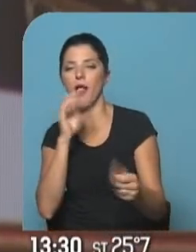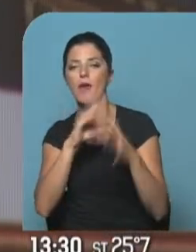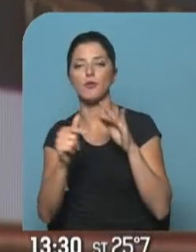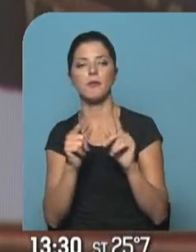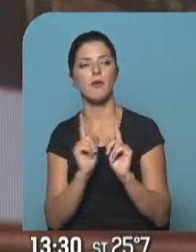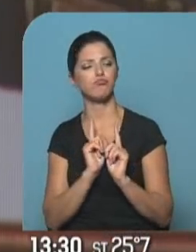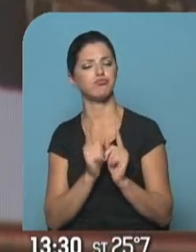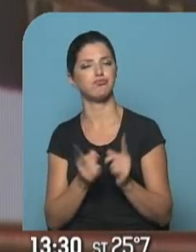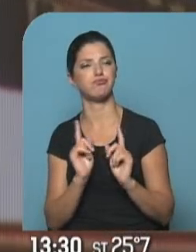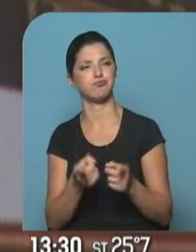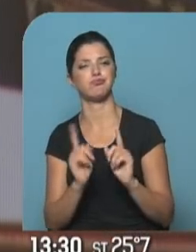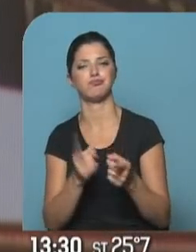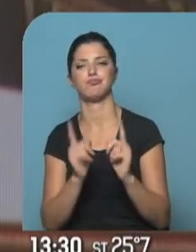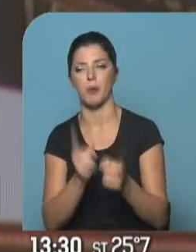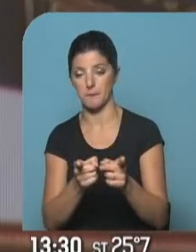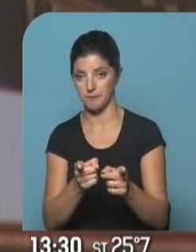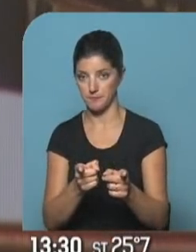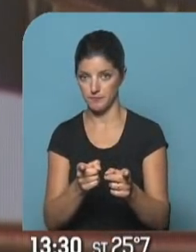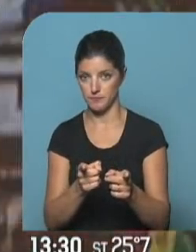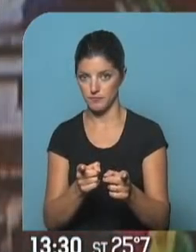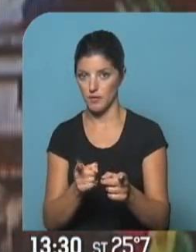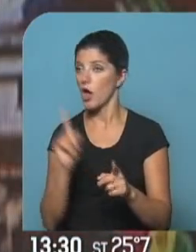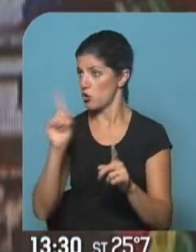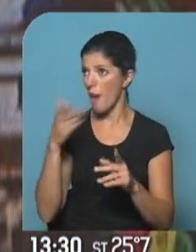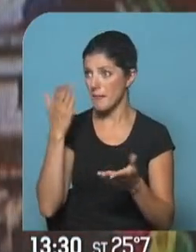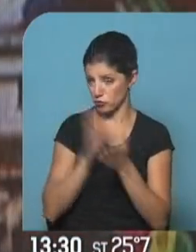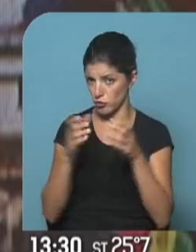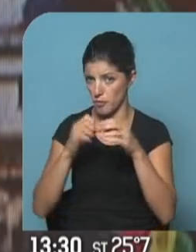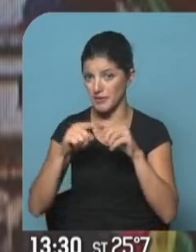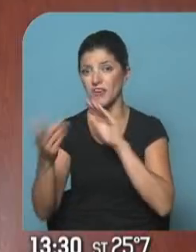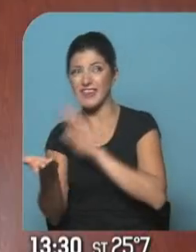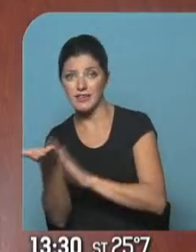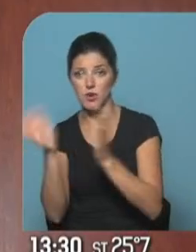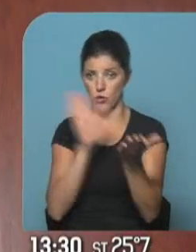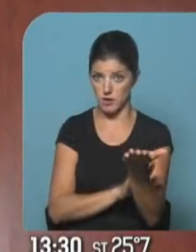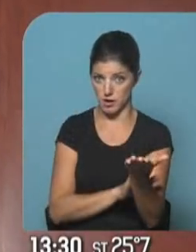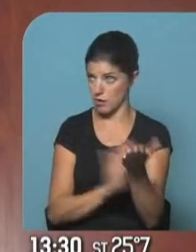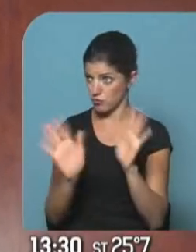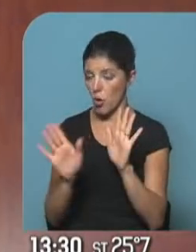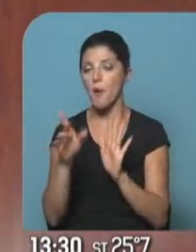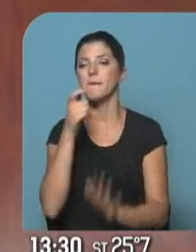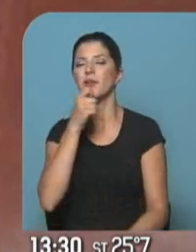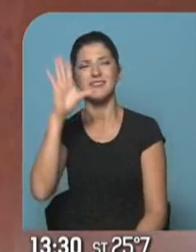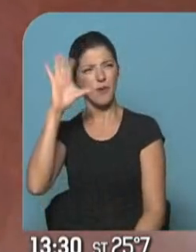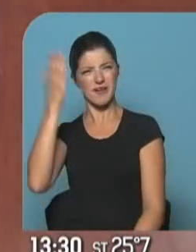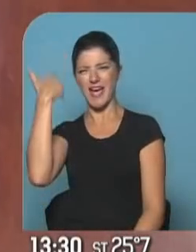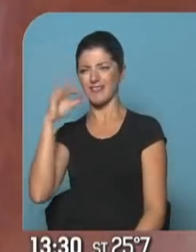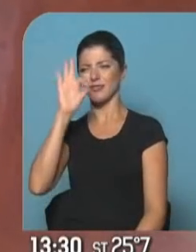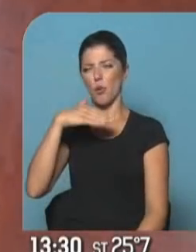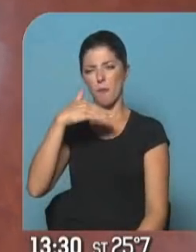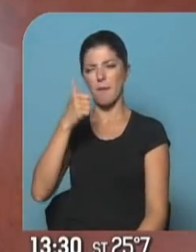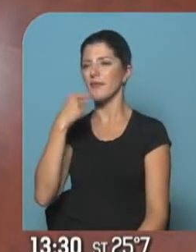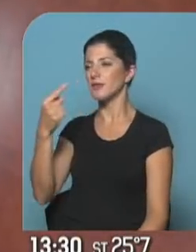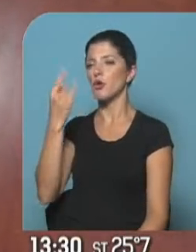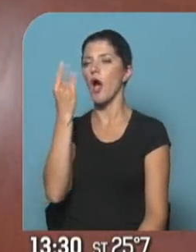eternizarse. Yo me acuerdo que, y esto no es de izquierda a derecha, pero se ha dado en este contexto, porque Obama le dijo a Álvaro Uribe, me acuerdo bien, porque